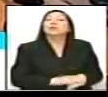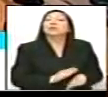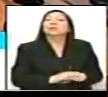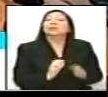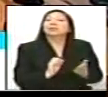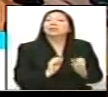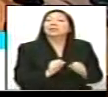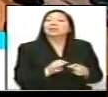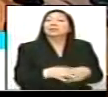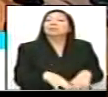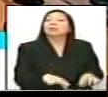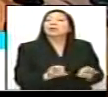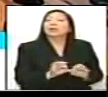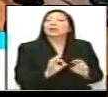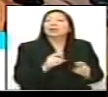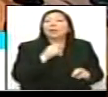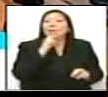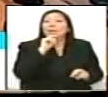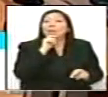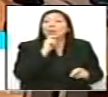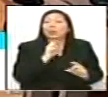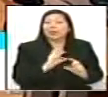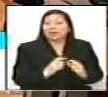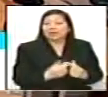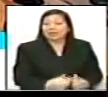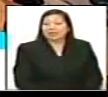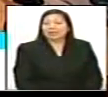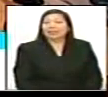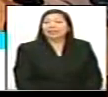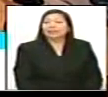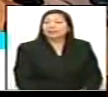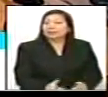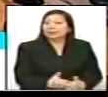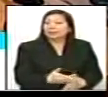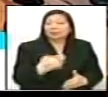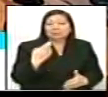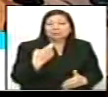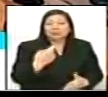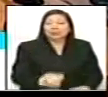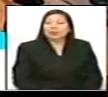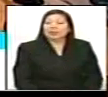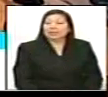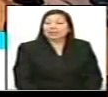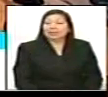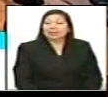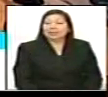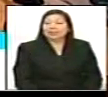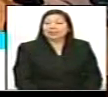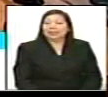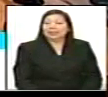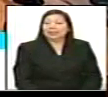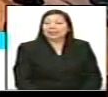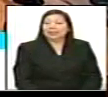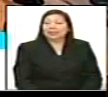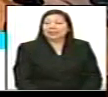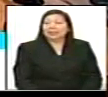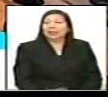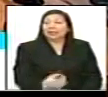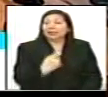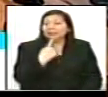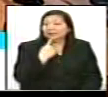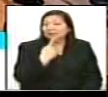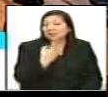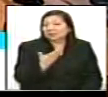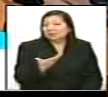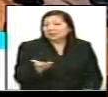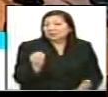muy importante el tema de mujeres y de paridad y su participación en la política, y quería reflexionar si